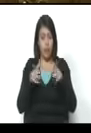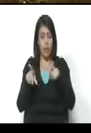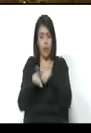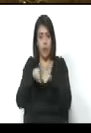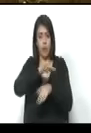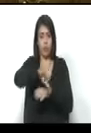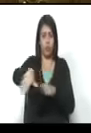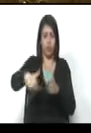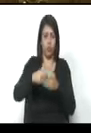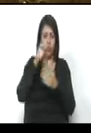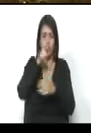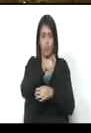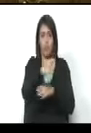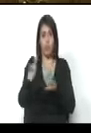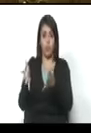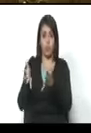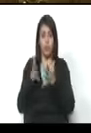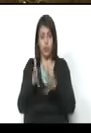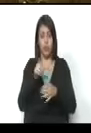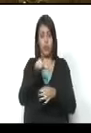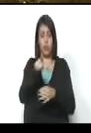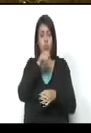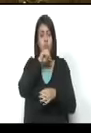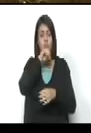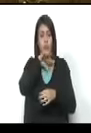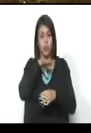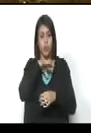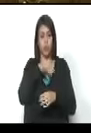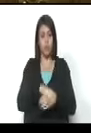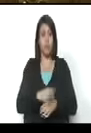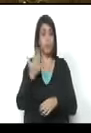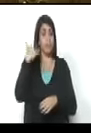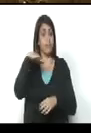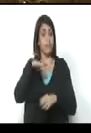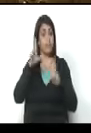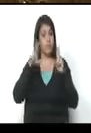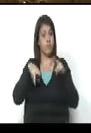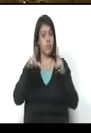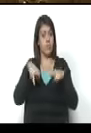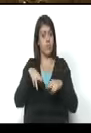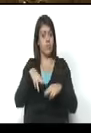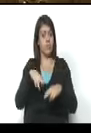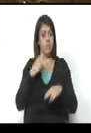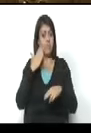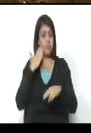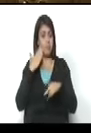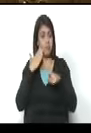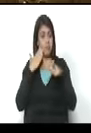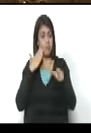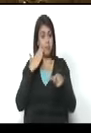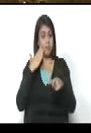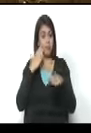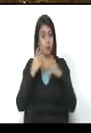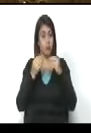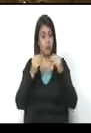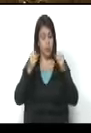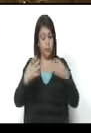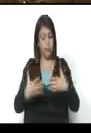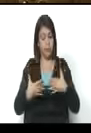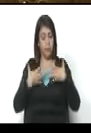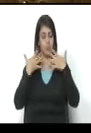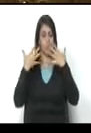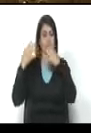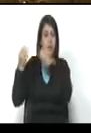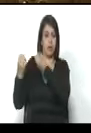la de todo tu pueblo, la de tu historia. O quizás nunca, mi vieja, llegue tanta dicha por este